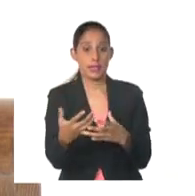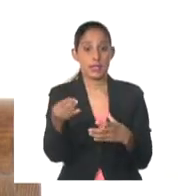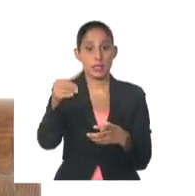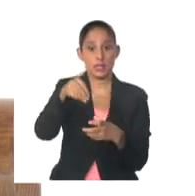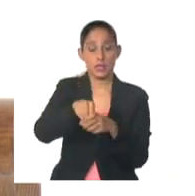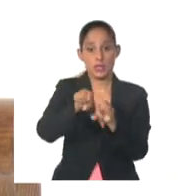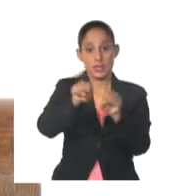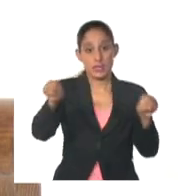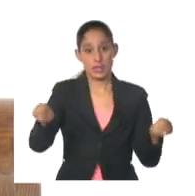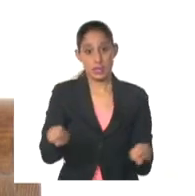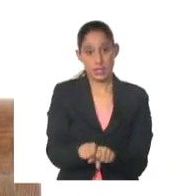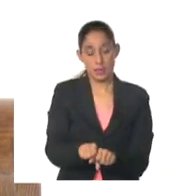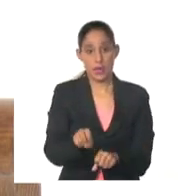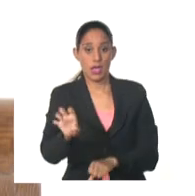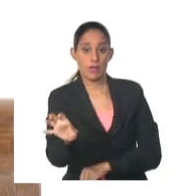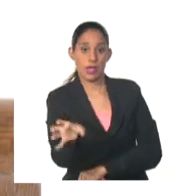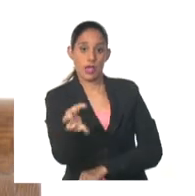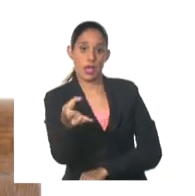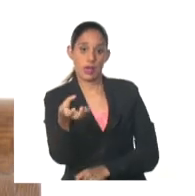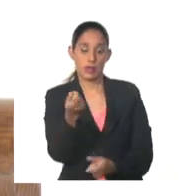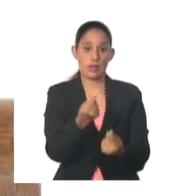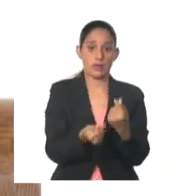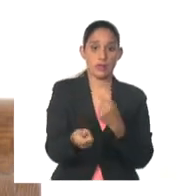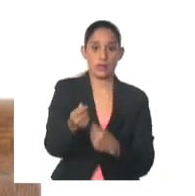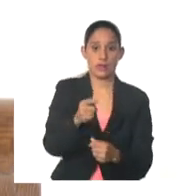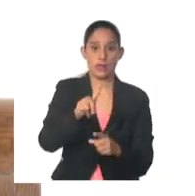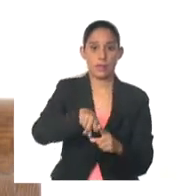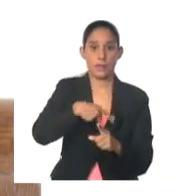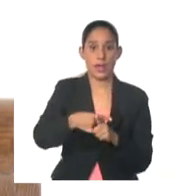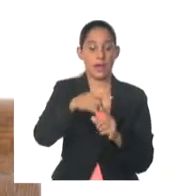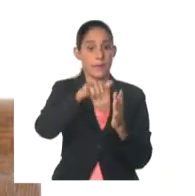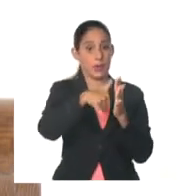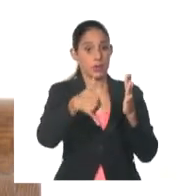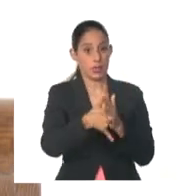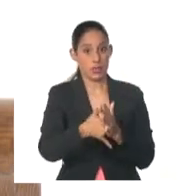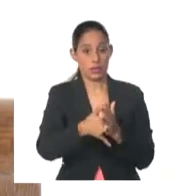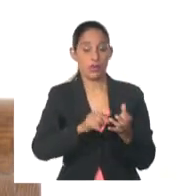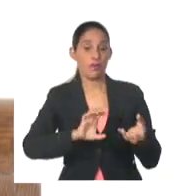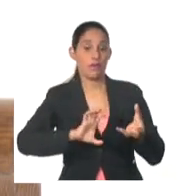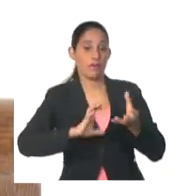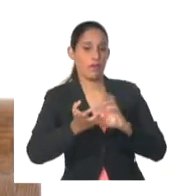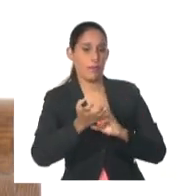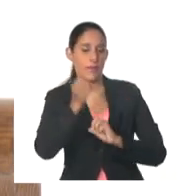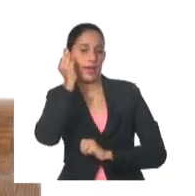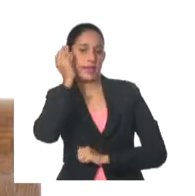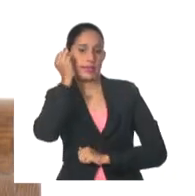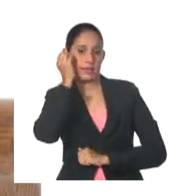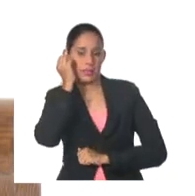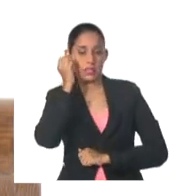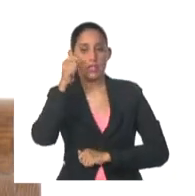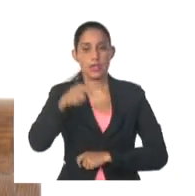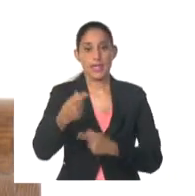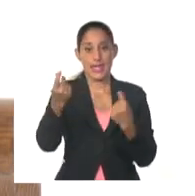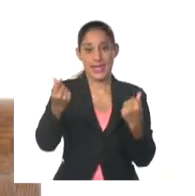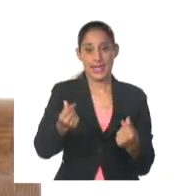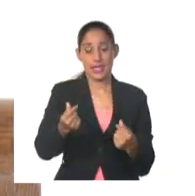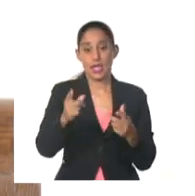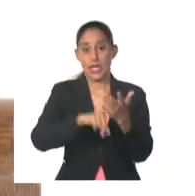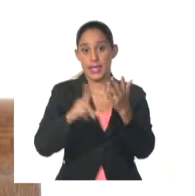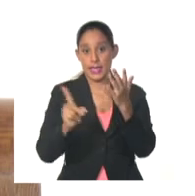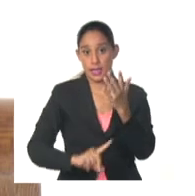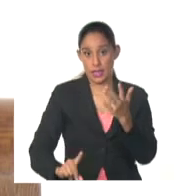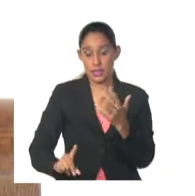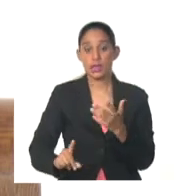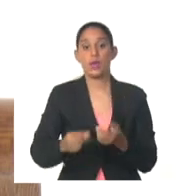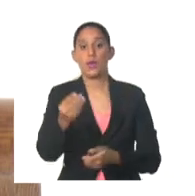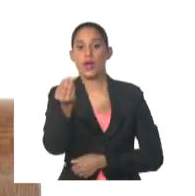sistemas bancarios financieros y la ejecución de proyectos estratégicos en los sectores energético,